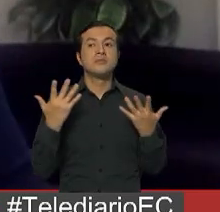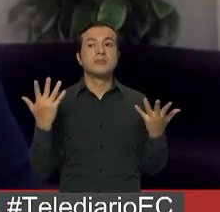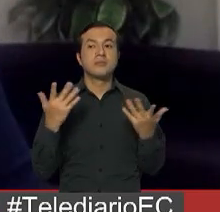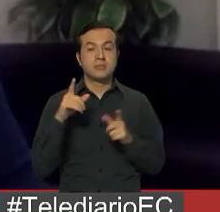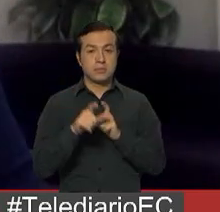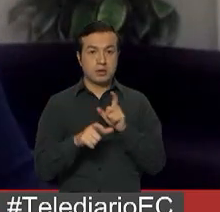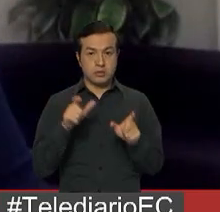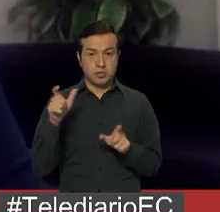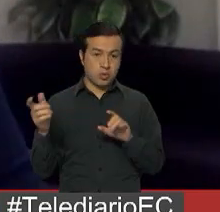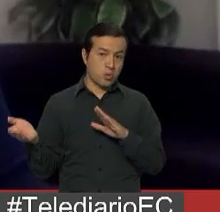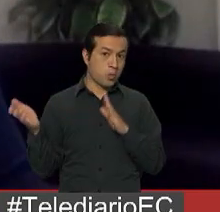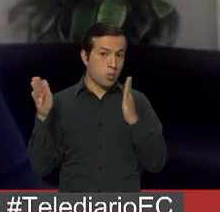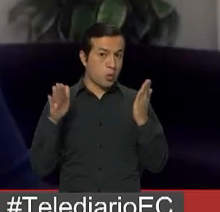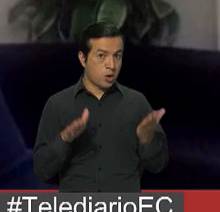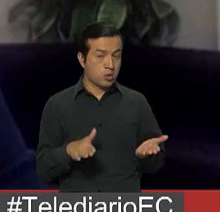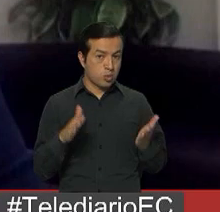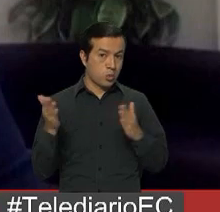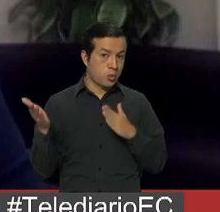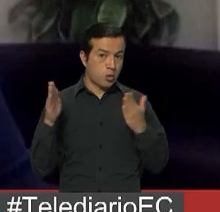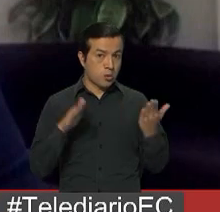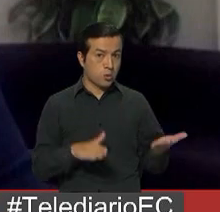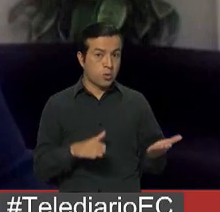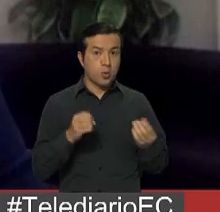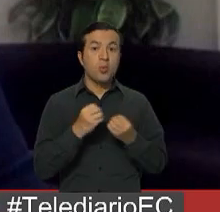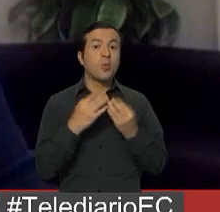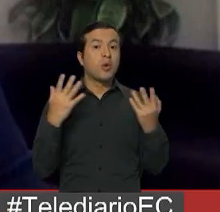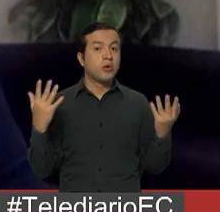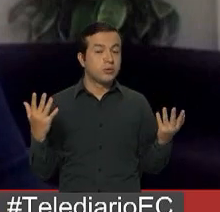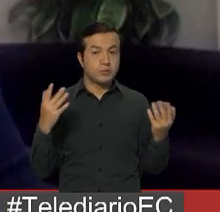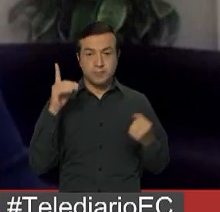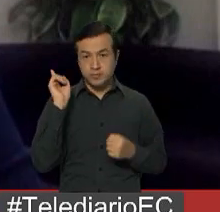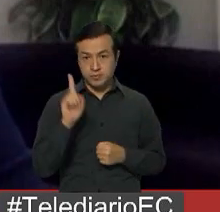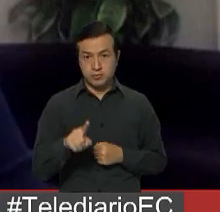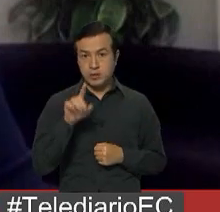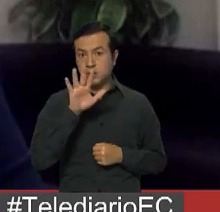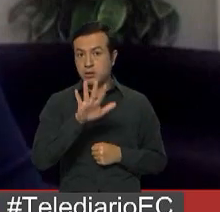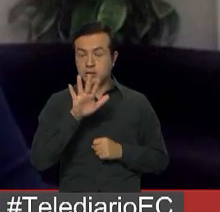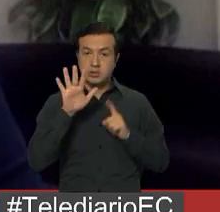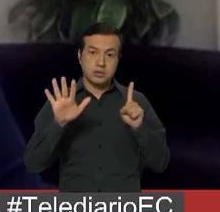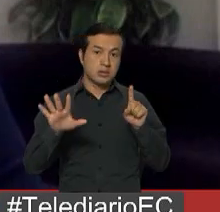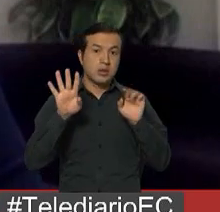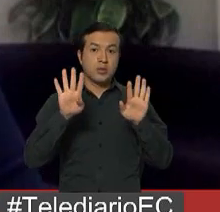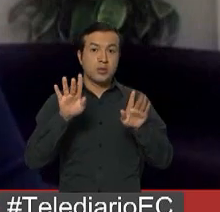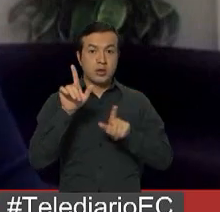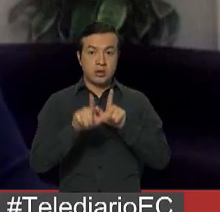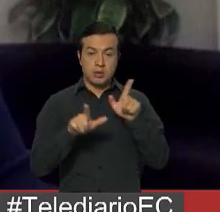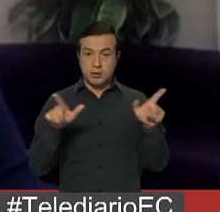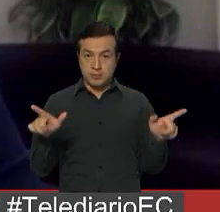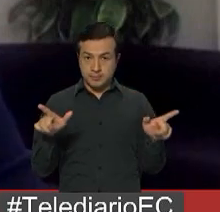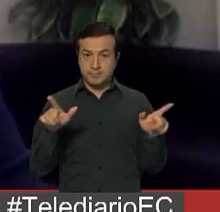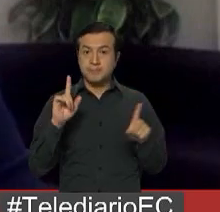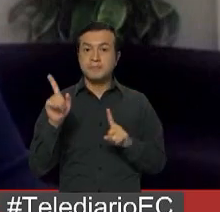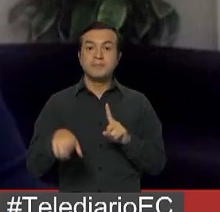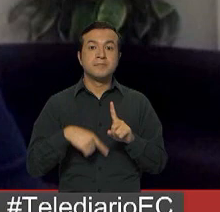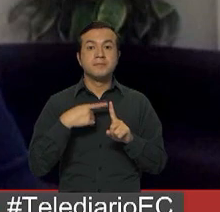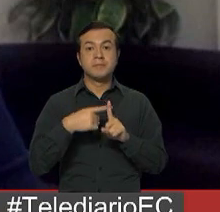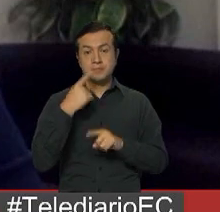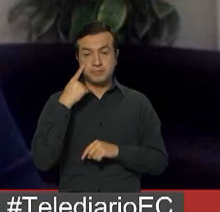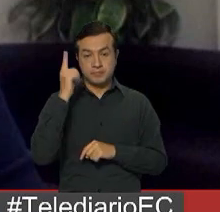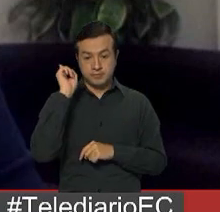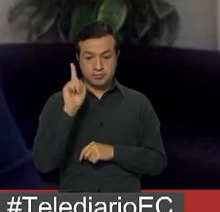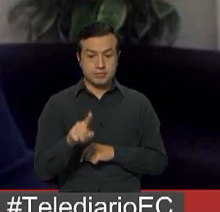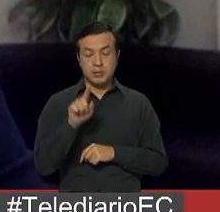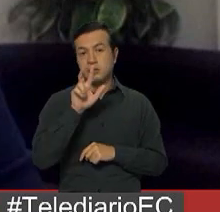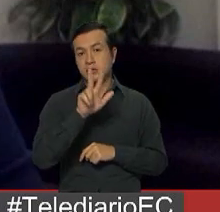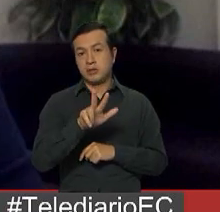de personas fallecidas confirmadas por kobe tenemos mil 569 casos y también mil